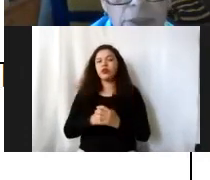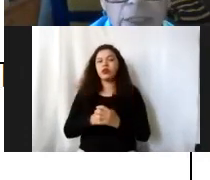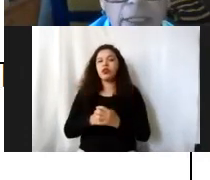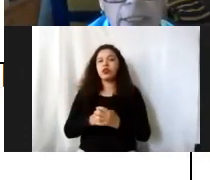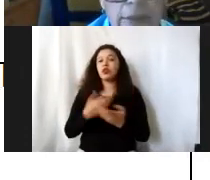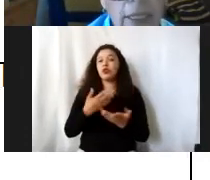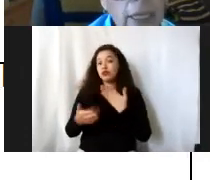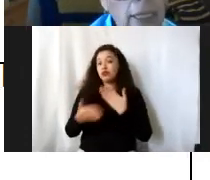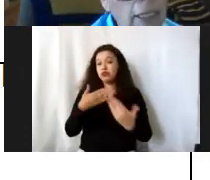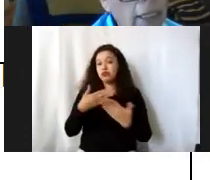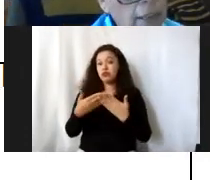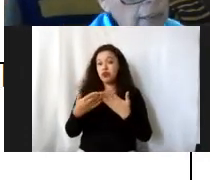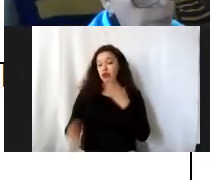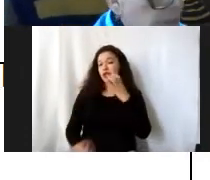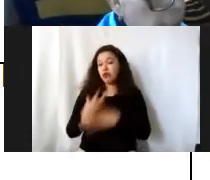que los están